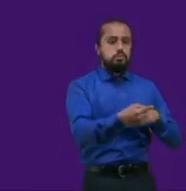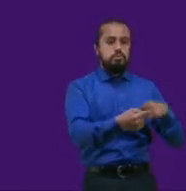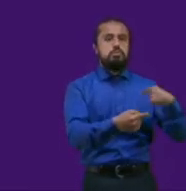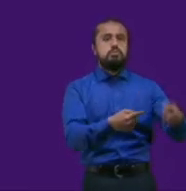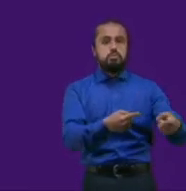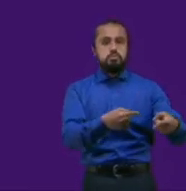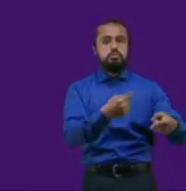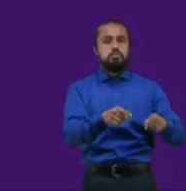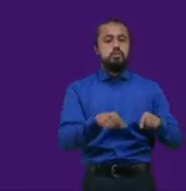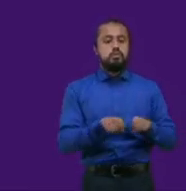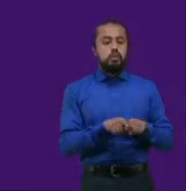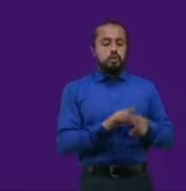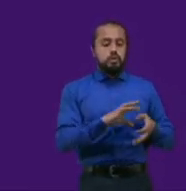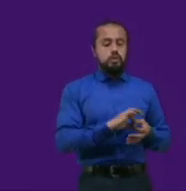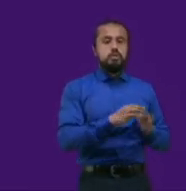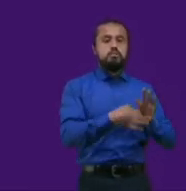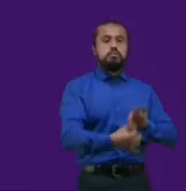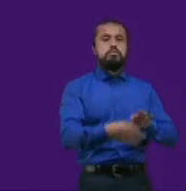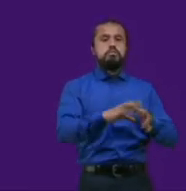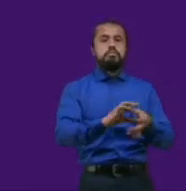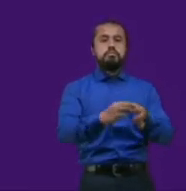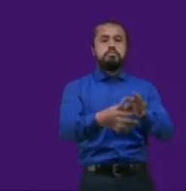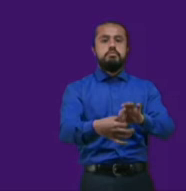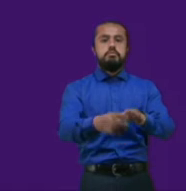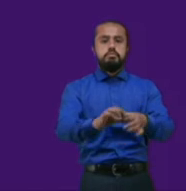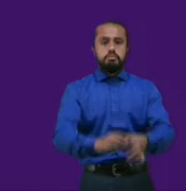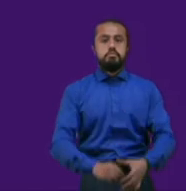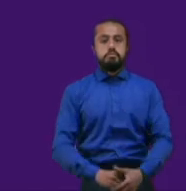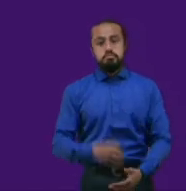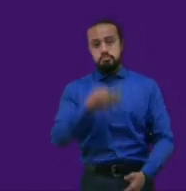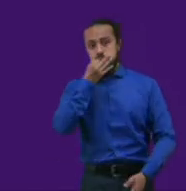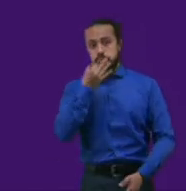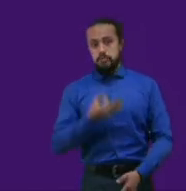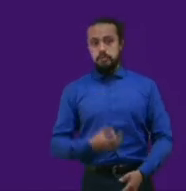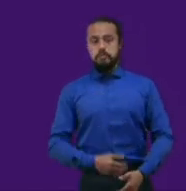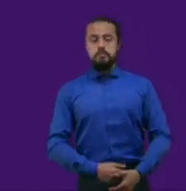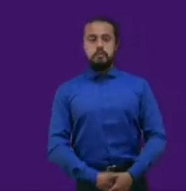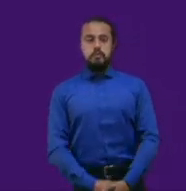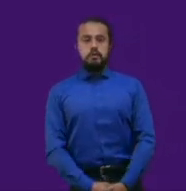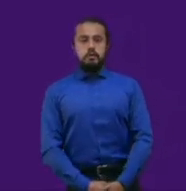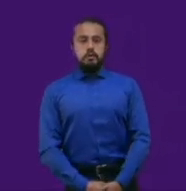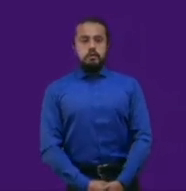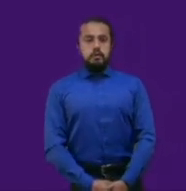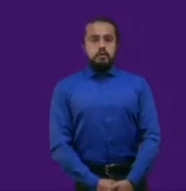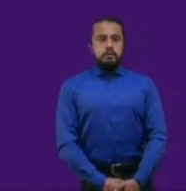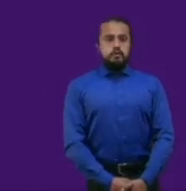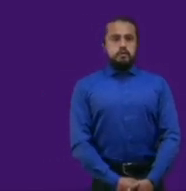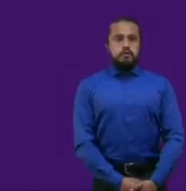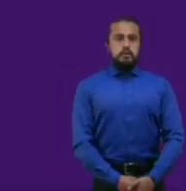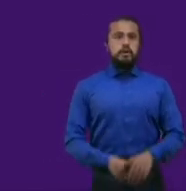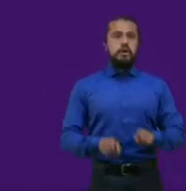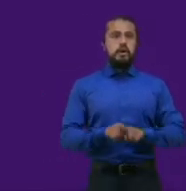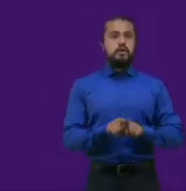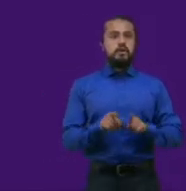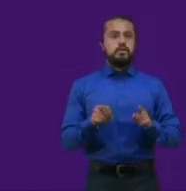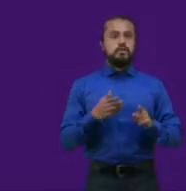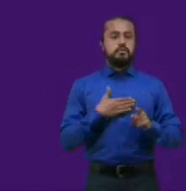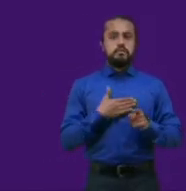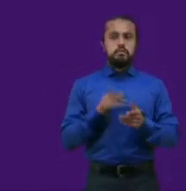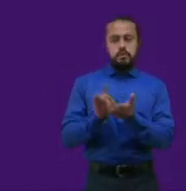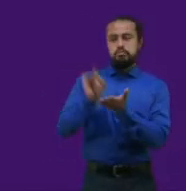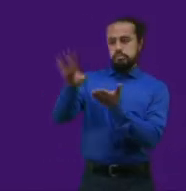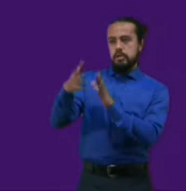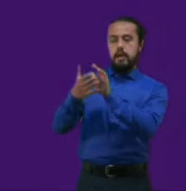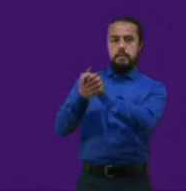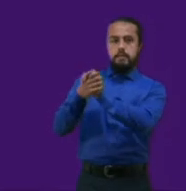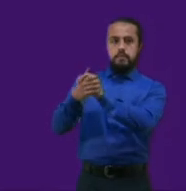cliente. Es una cadena, exactamente, así funciona. Así como los usuarios de Rappi le cuentan a los amigos y le mandan cupones para que se